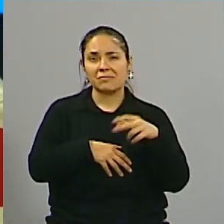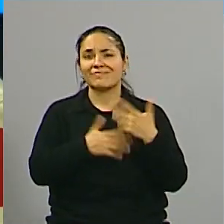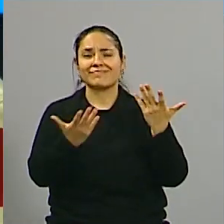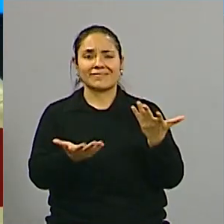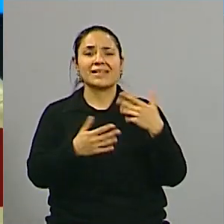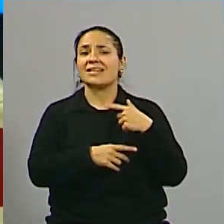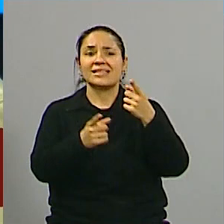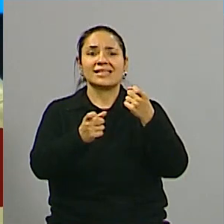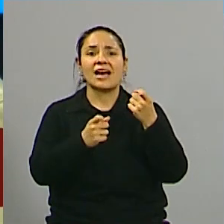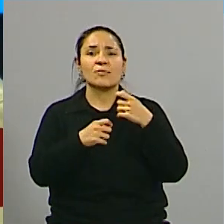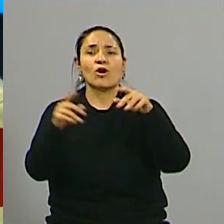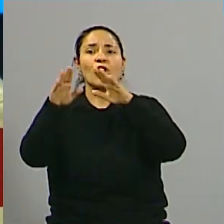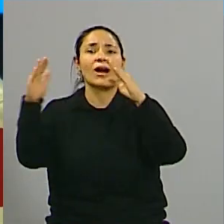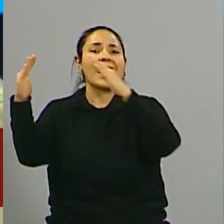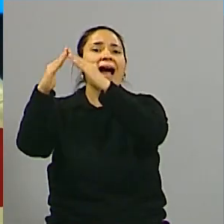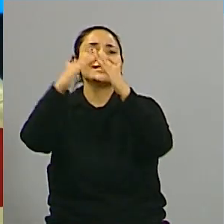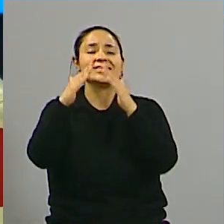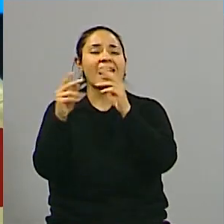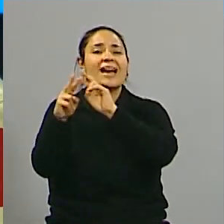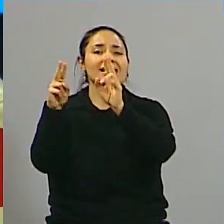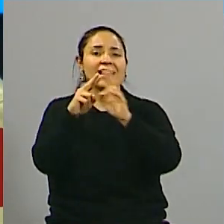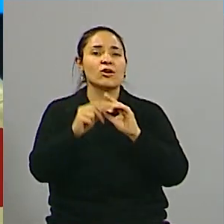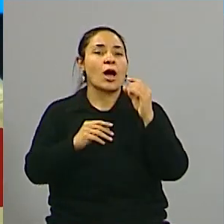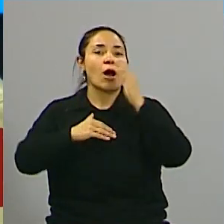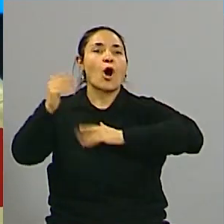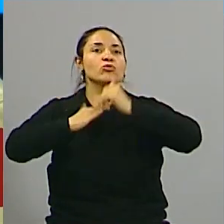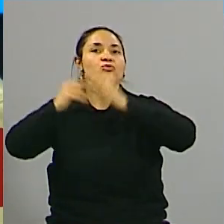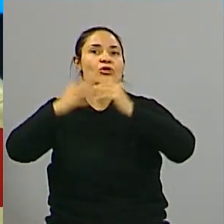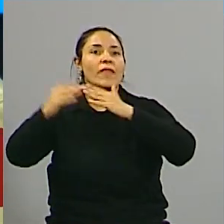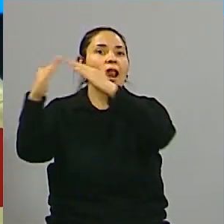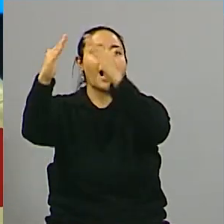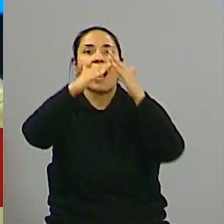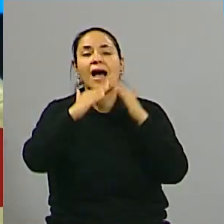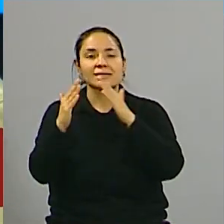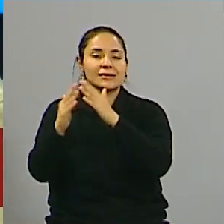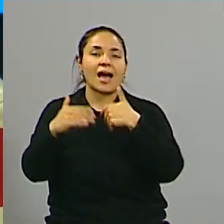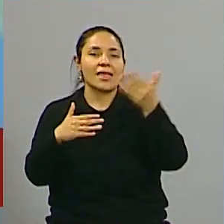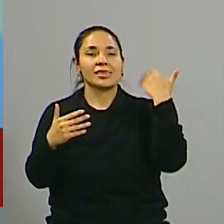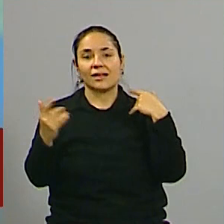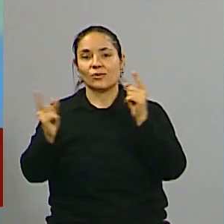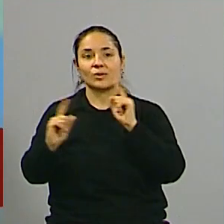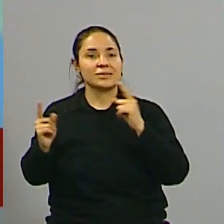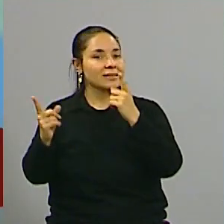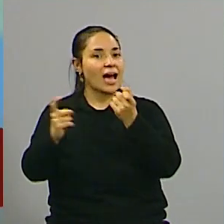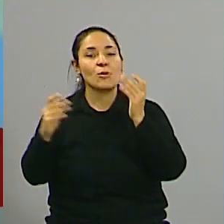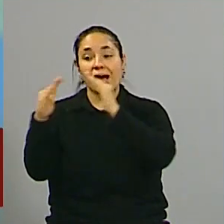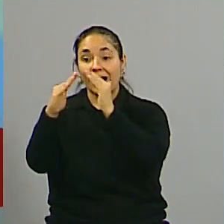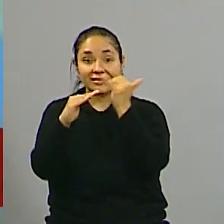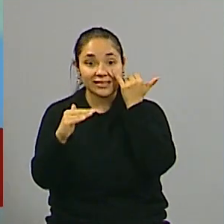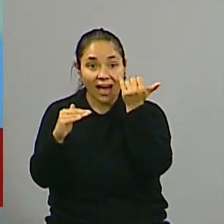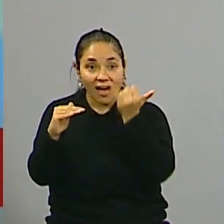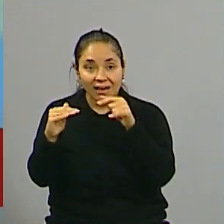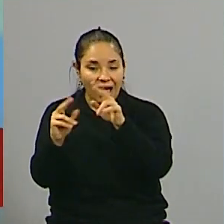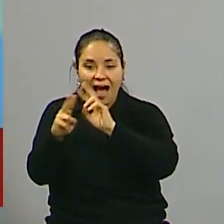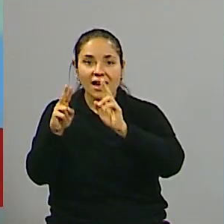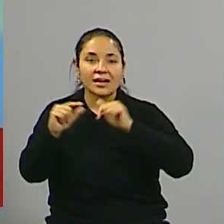baño nada más, digamos, no construcción de las casas como nos hemos acostumbrado en otras épocas. Bueno, sí, tal cual. Las Heras no